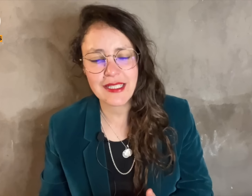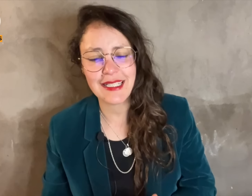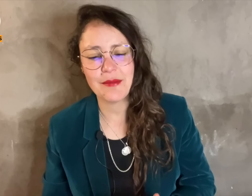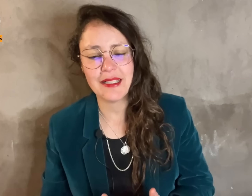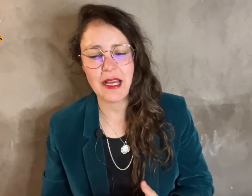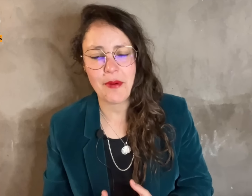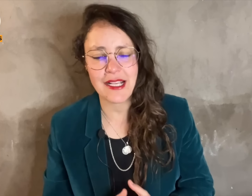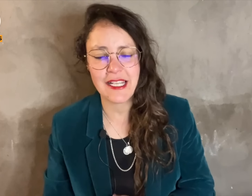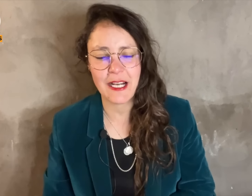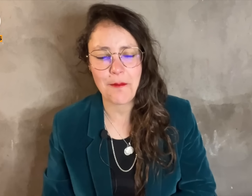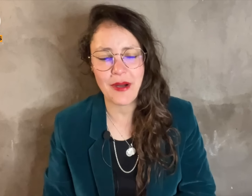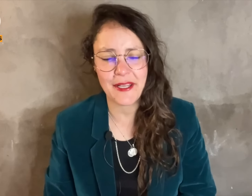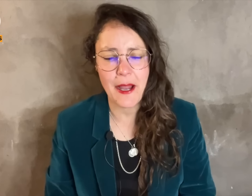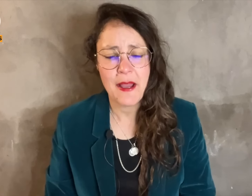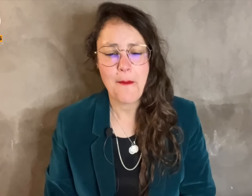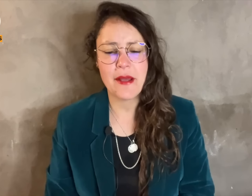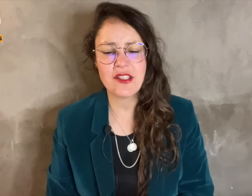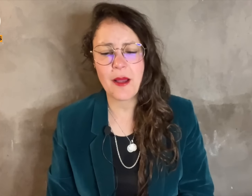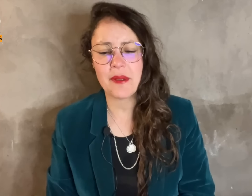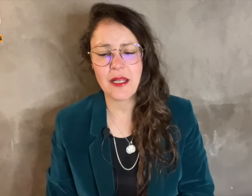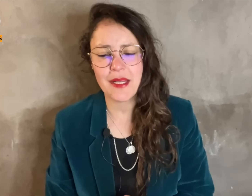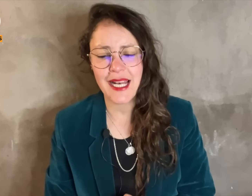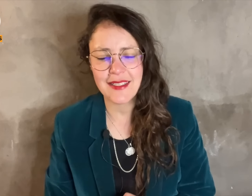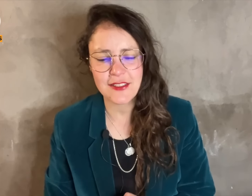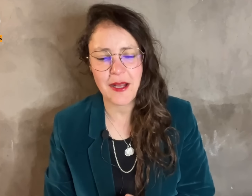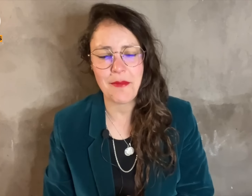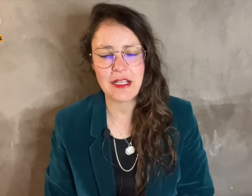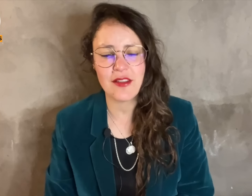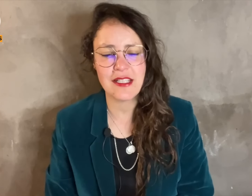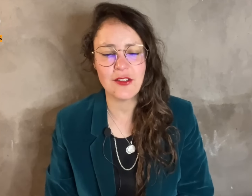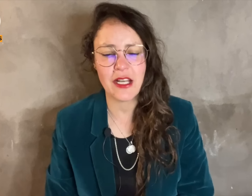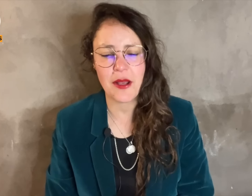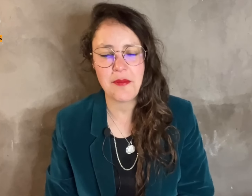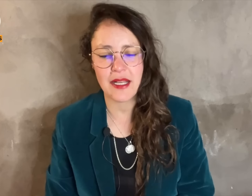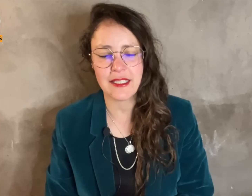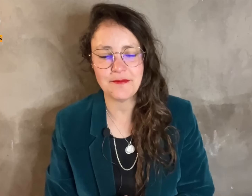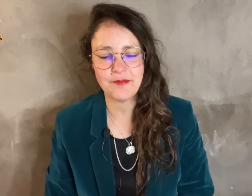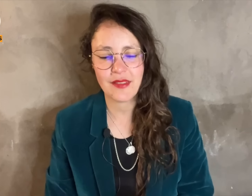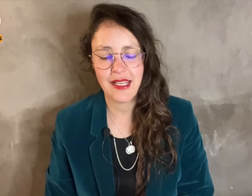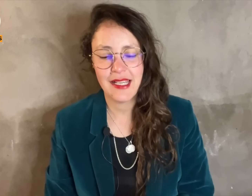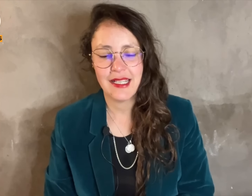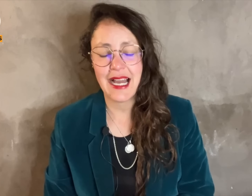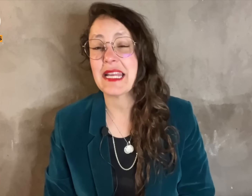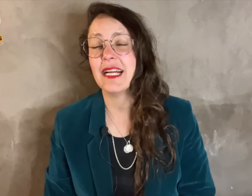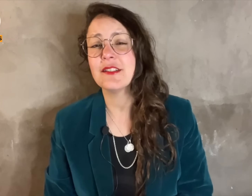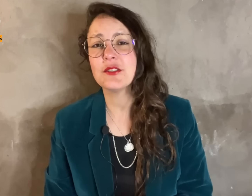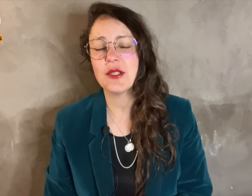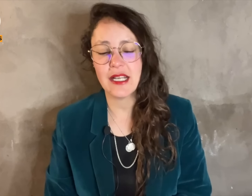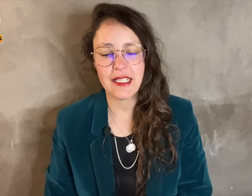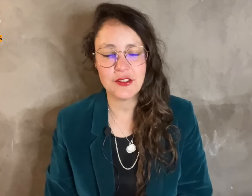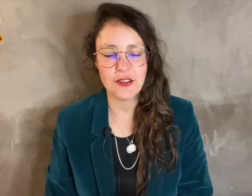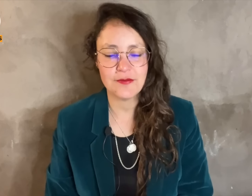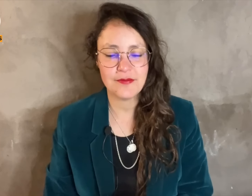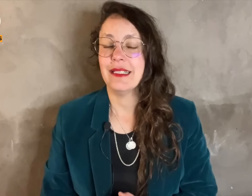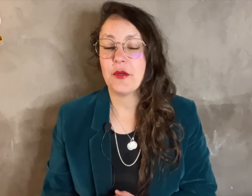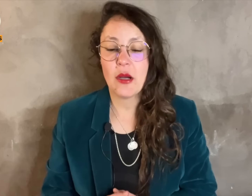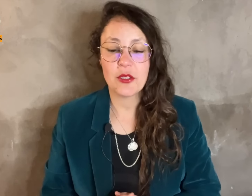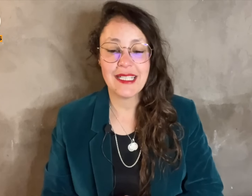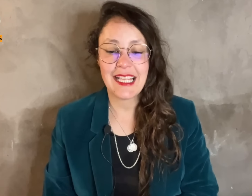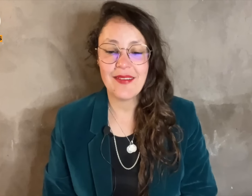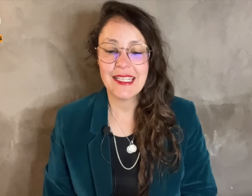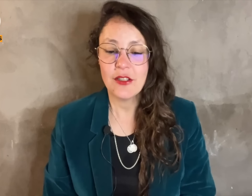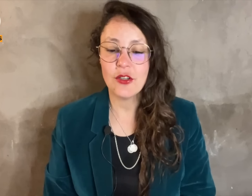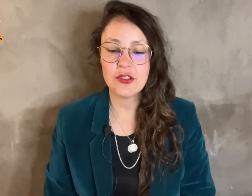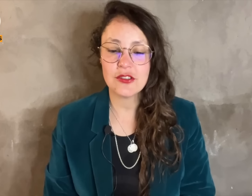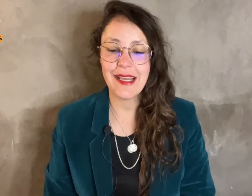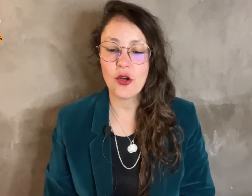ocupan nuestras demandas para hacer campaña pero siempre terminan lavándose las manos diciendo que no hay plata agregaron en su declaración llamaron